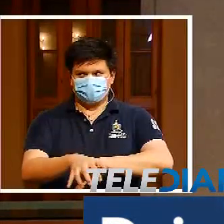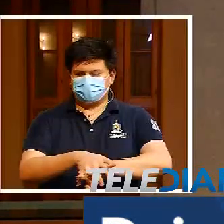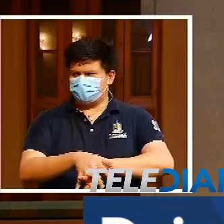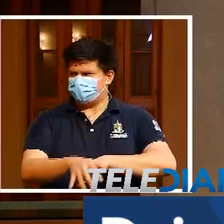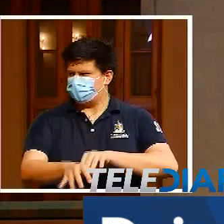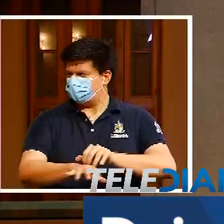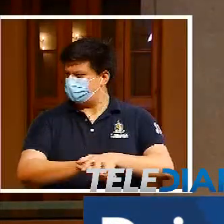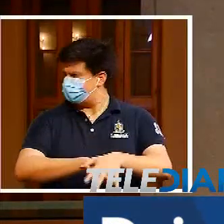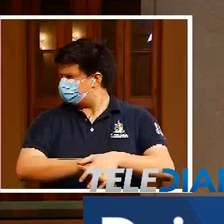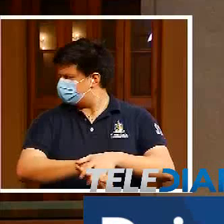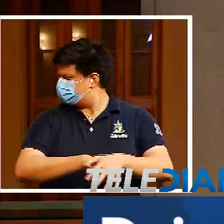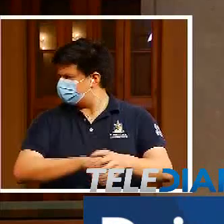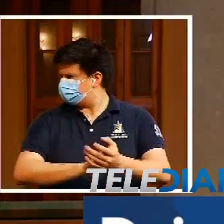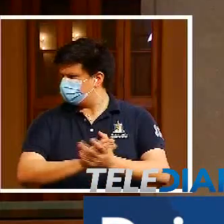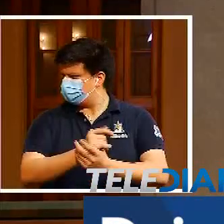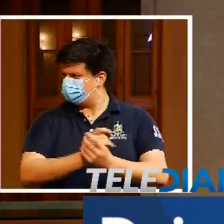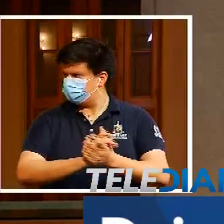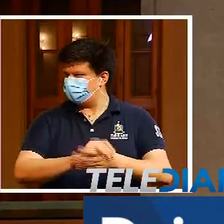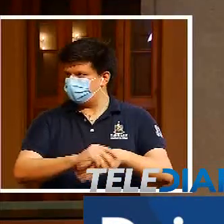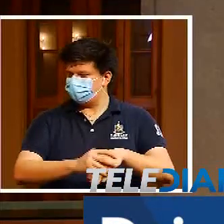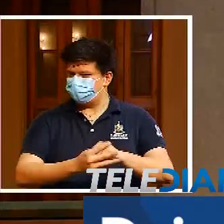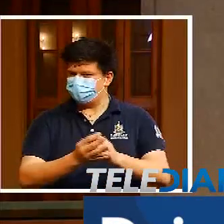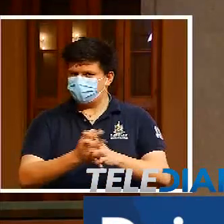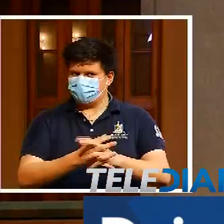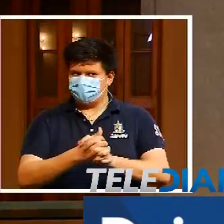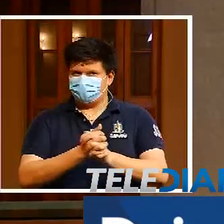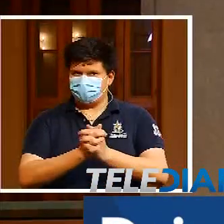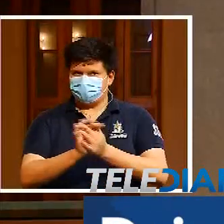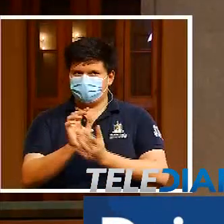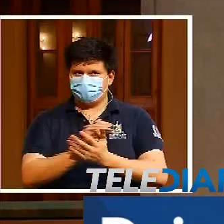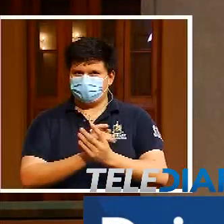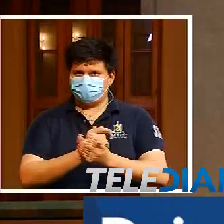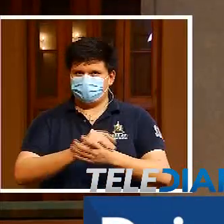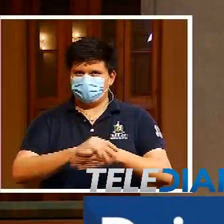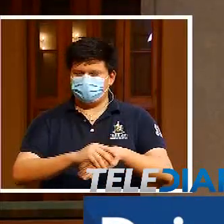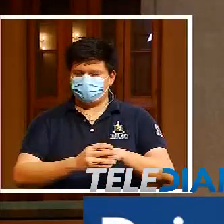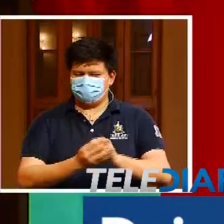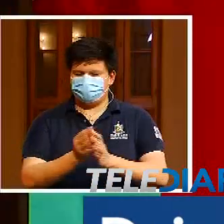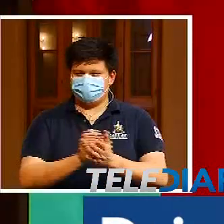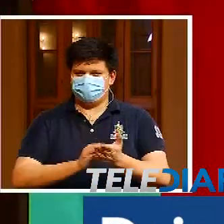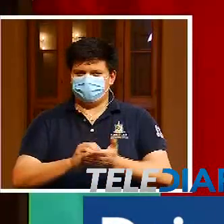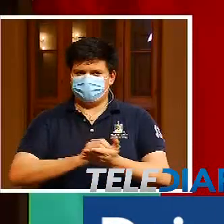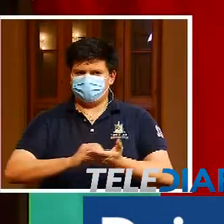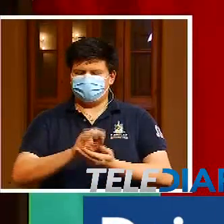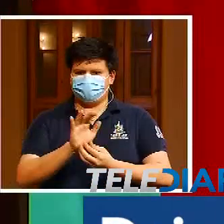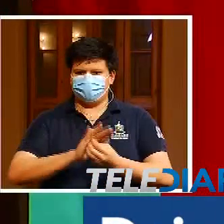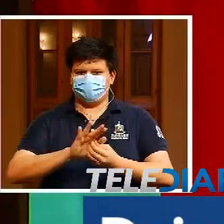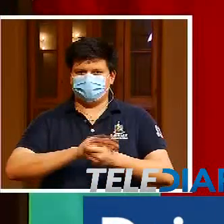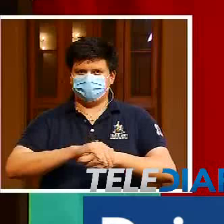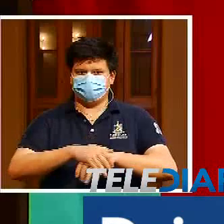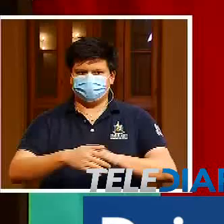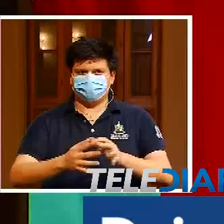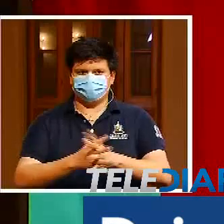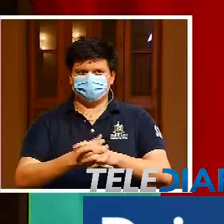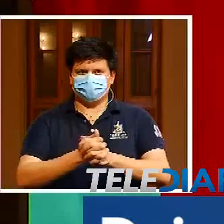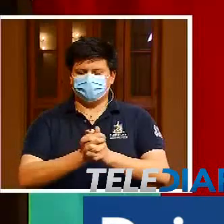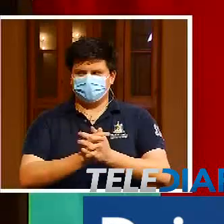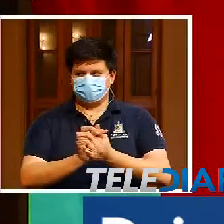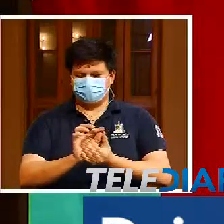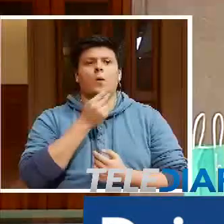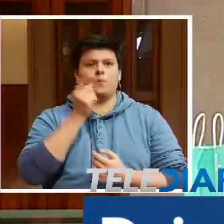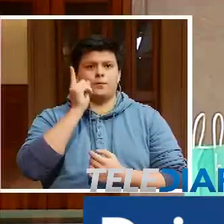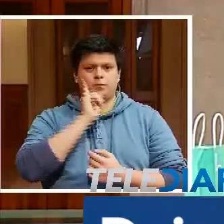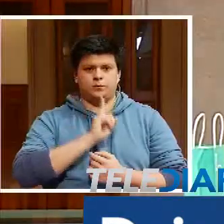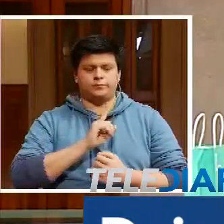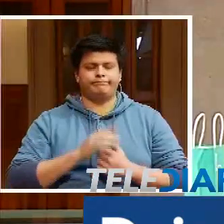le puedo compartir que el gobernador les dijo hace unos momentos a los alcaldes que los municipios que reciben vacunas a partir de lunes serán Escobedo,